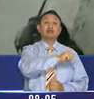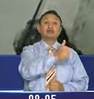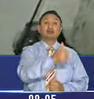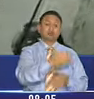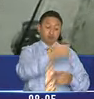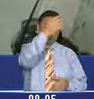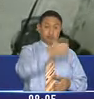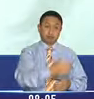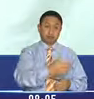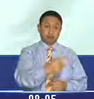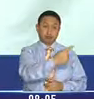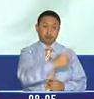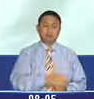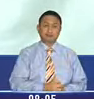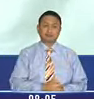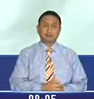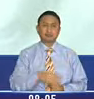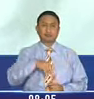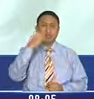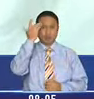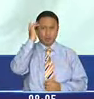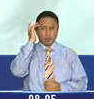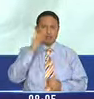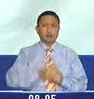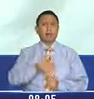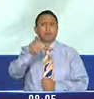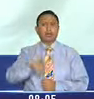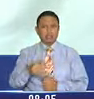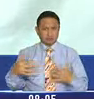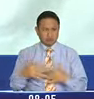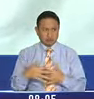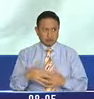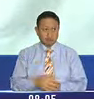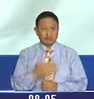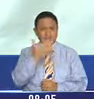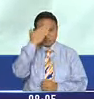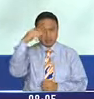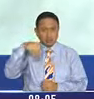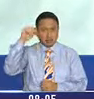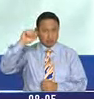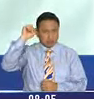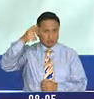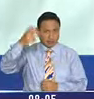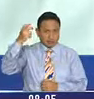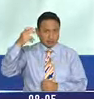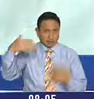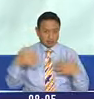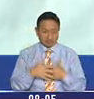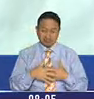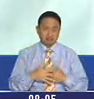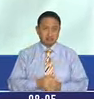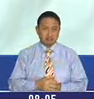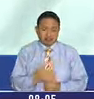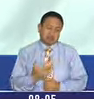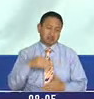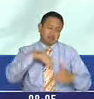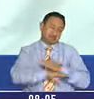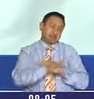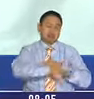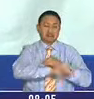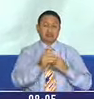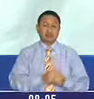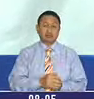algunas señaléticas. Están preocupados porque ya la gente no tiene miedo, sabiendo que hay cámaras, hay todo. Ya no tienen miedo y se meten a sacar cosas. cosas. Y,